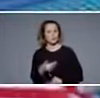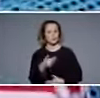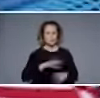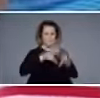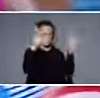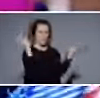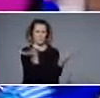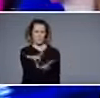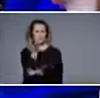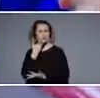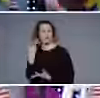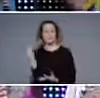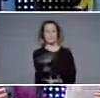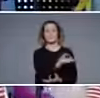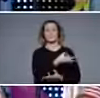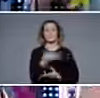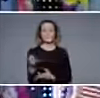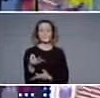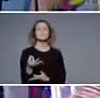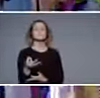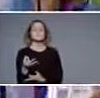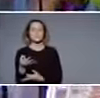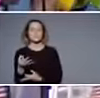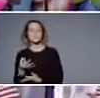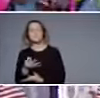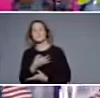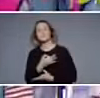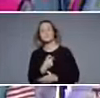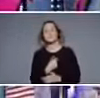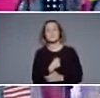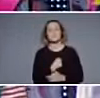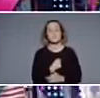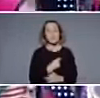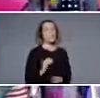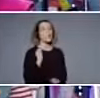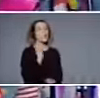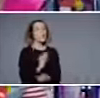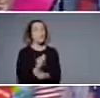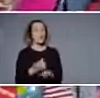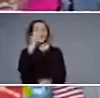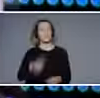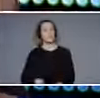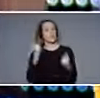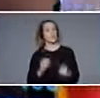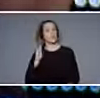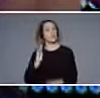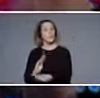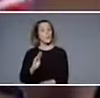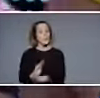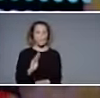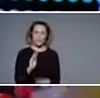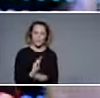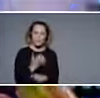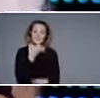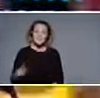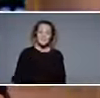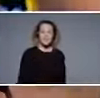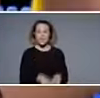conocido, por el de quien rompa alguna botella, de que la ropa